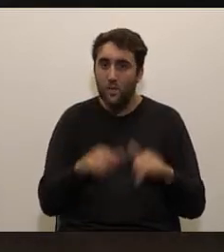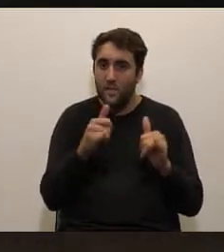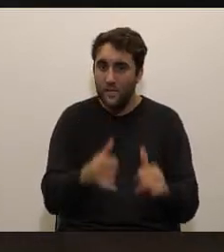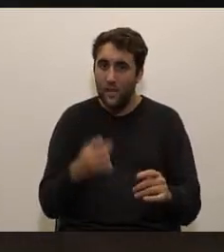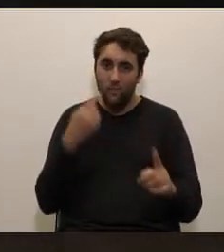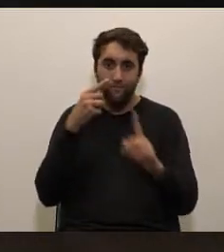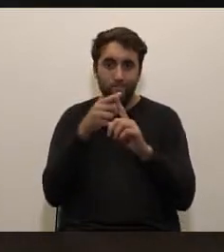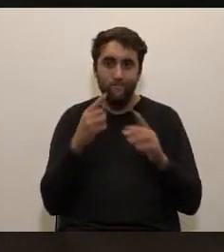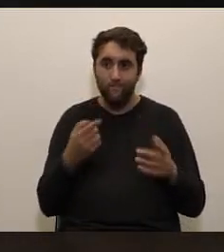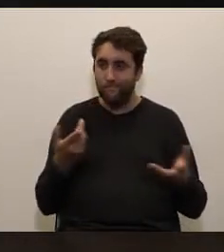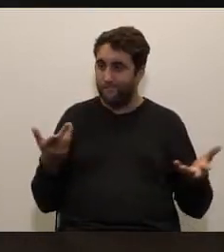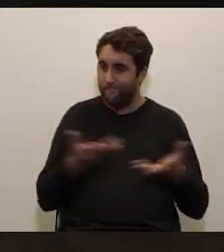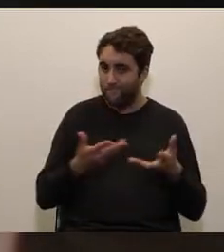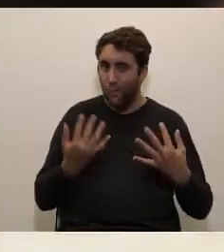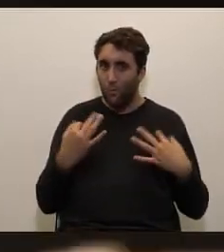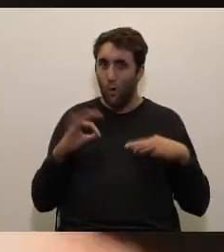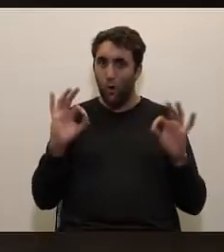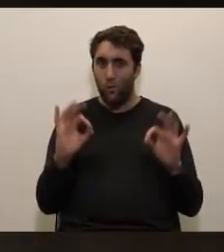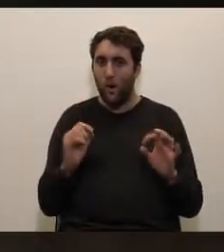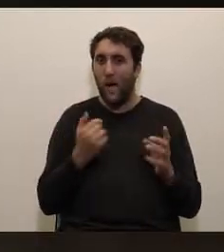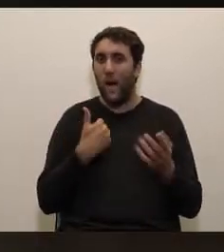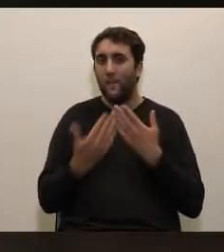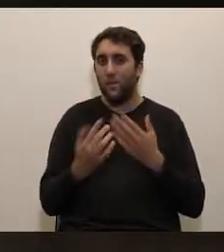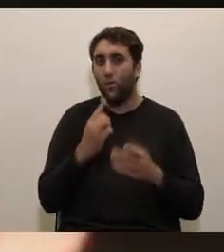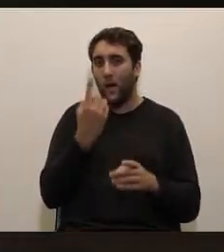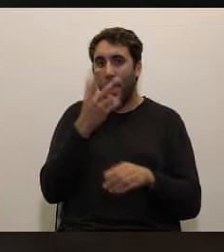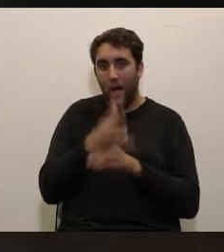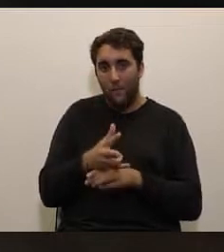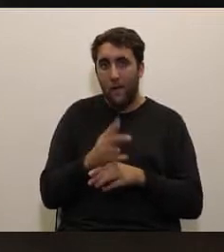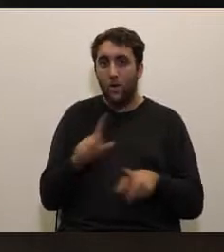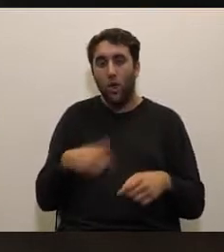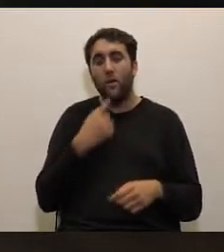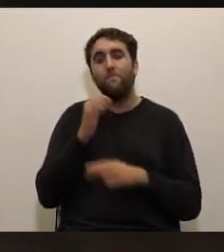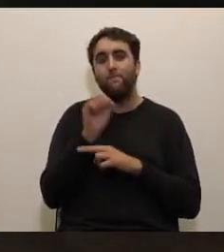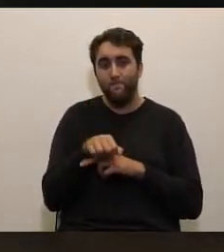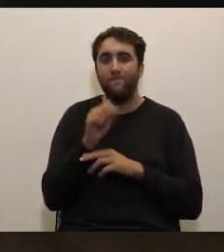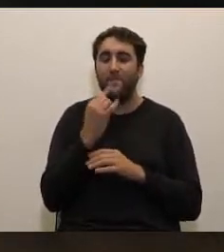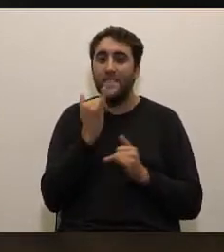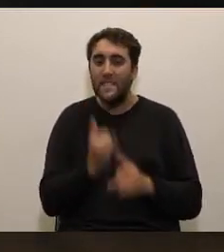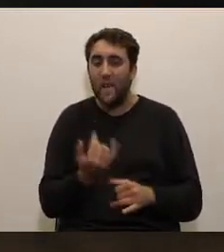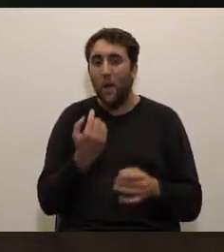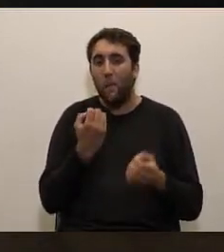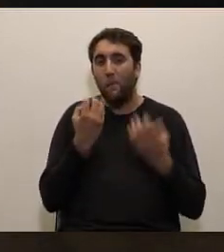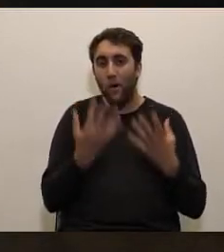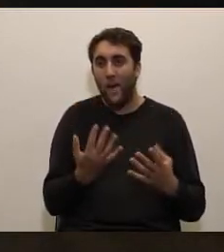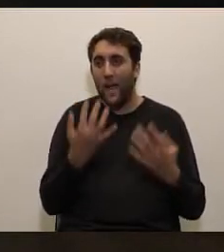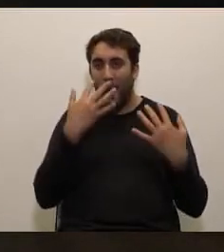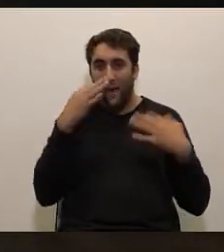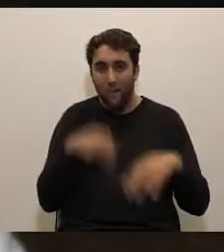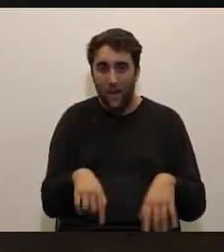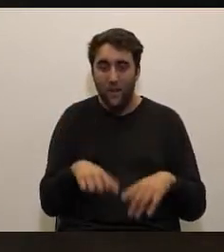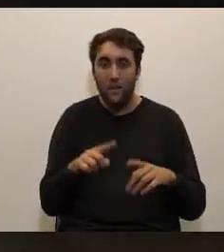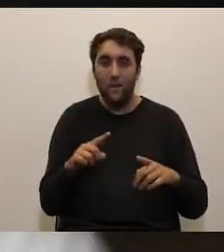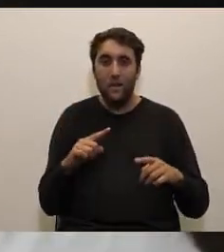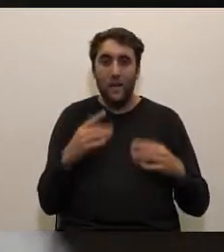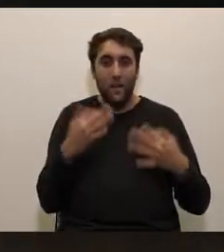tan cómodos y todo eso intercambiando, y ustedes no lo ven porque hay una sola cámara mostrando, pero estamos todos haciendo así, porque creo que eso es como